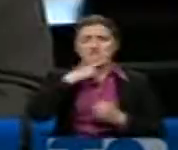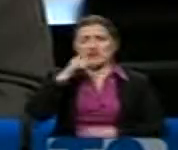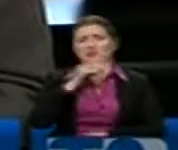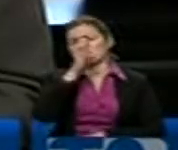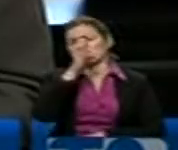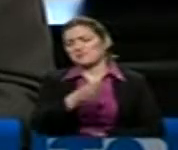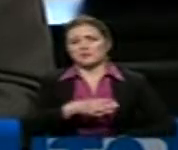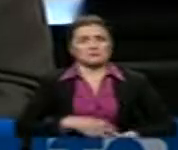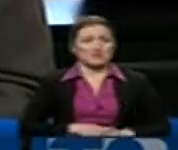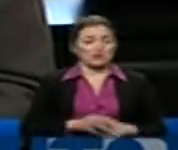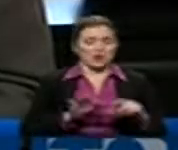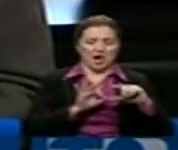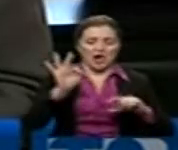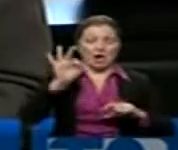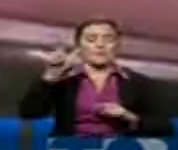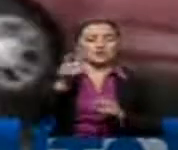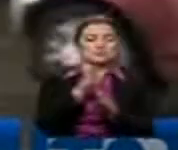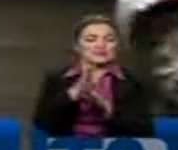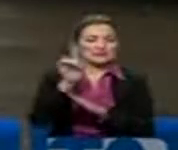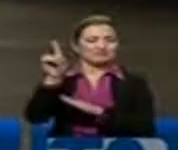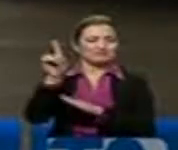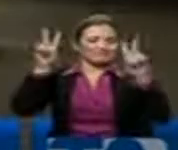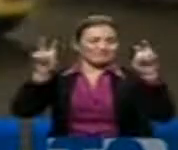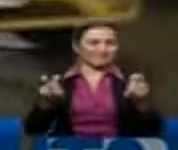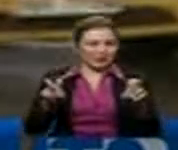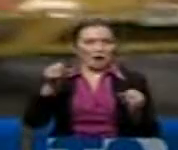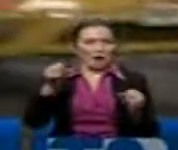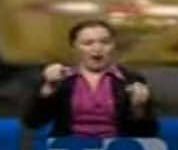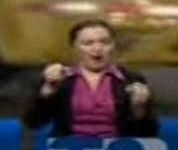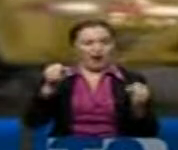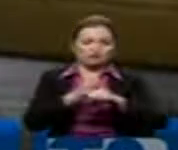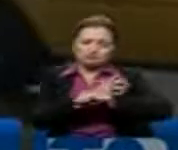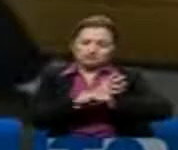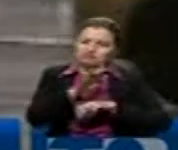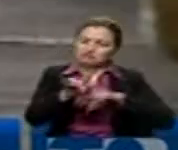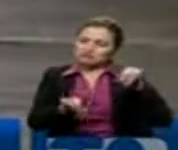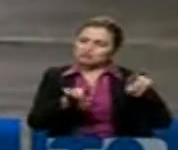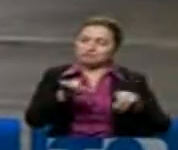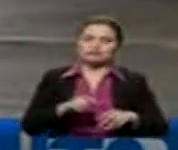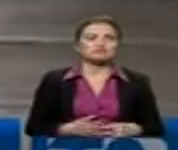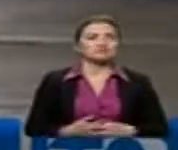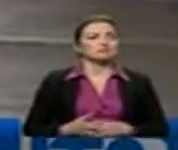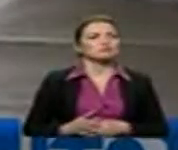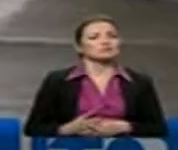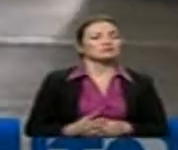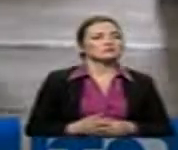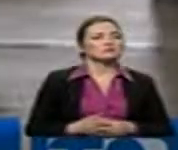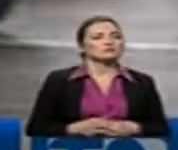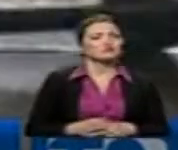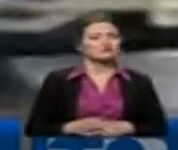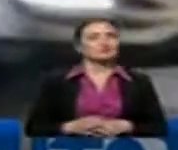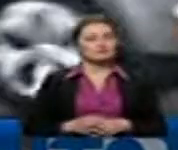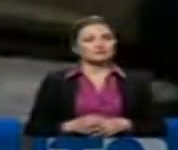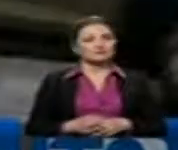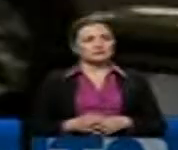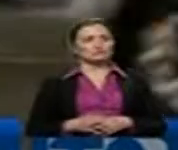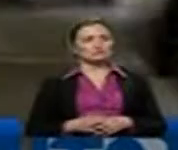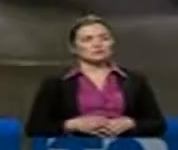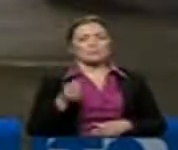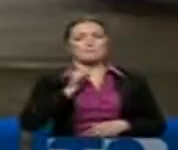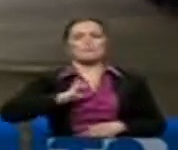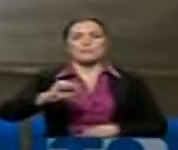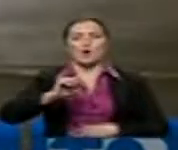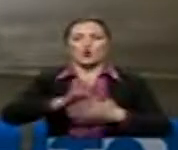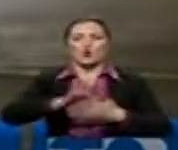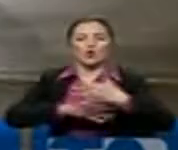por lo que este experto da las siguientes recomendaciones a los conductores. Tratar de que este horario de viaje no sea en